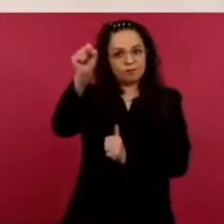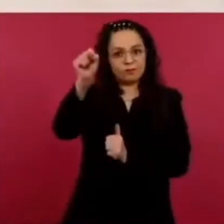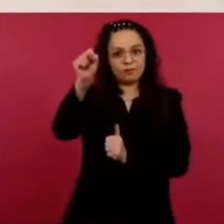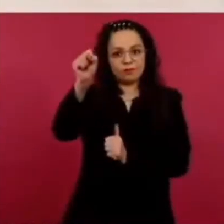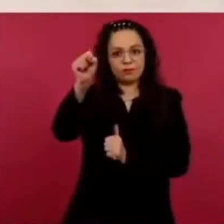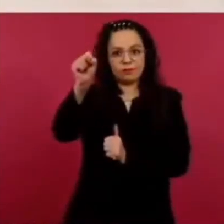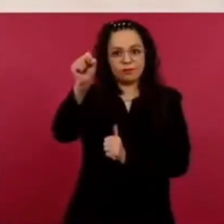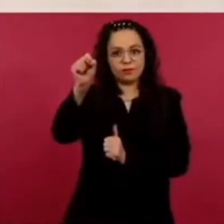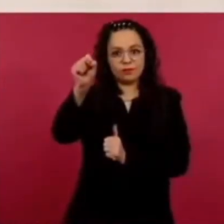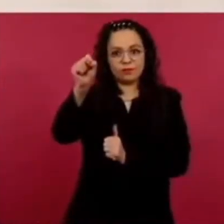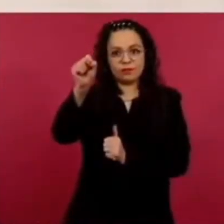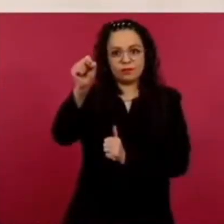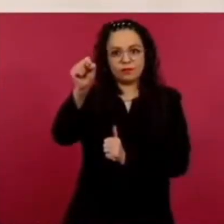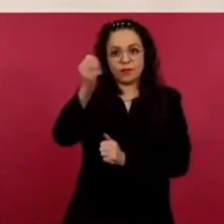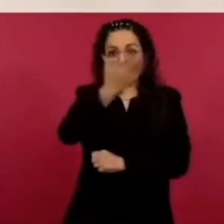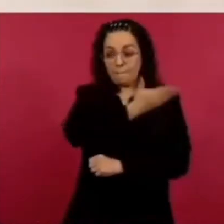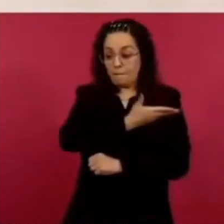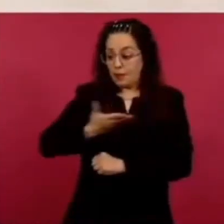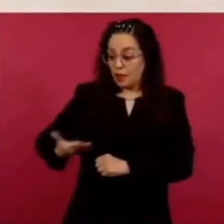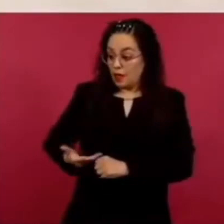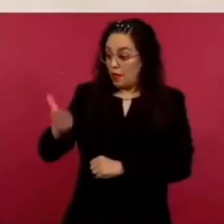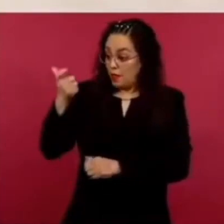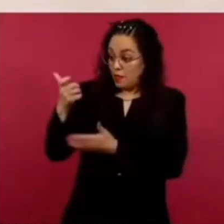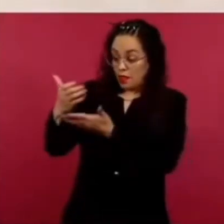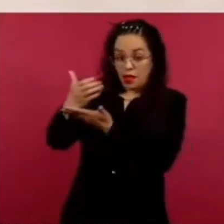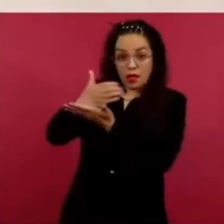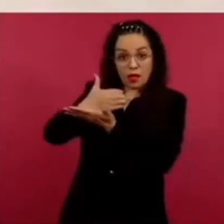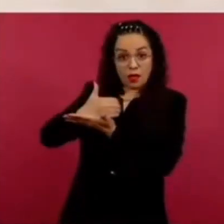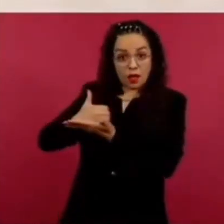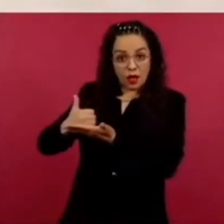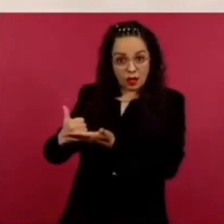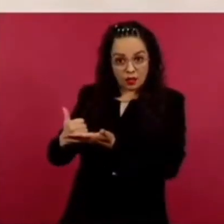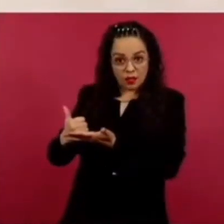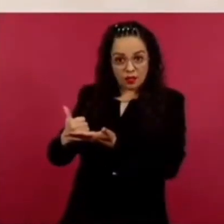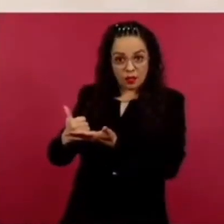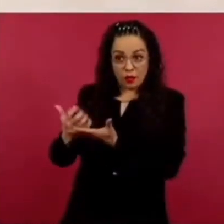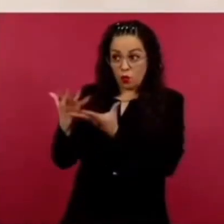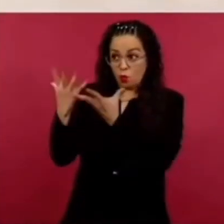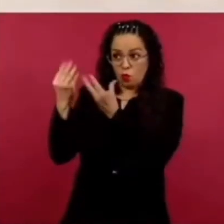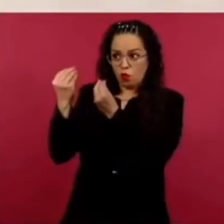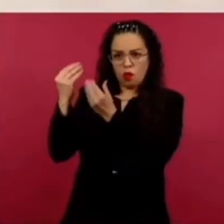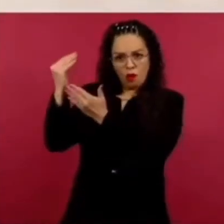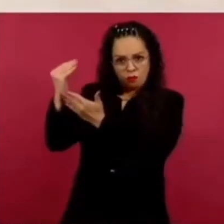que el presidente. Me reduje el sueldo a la mitad.